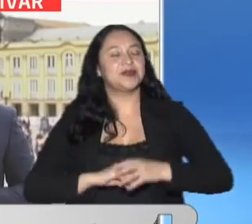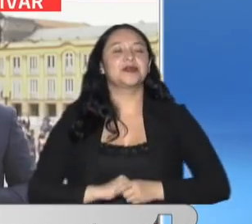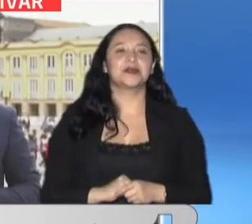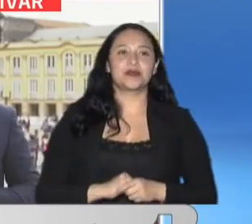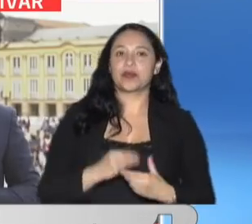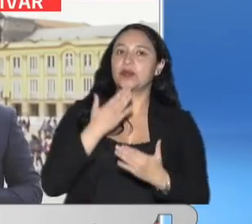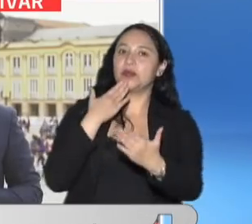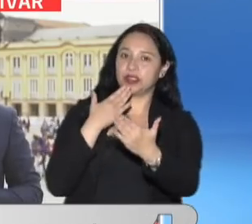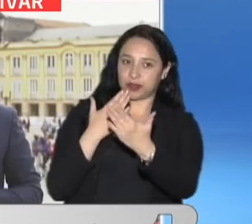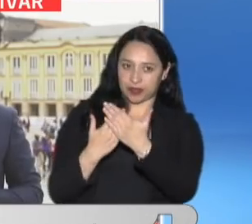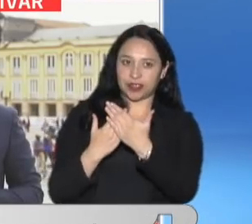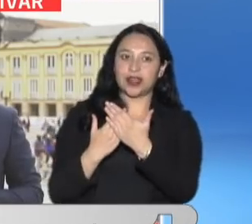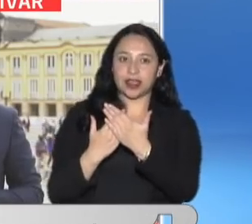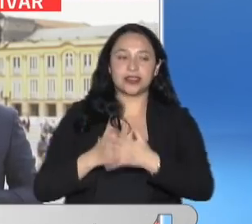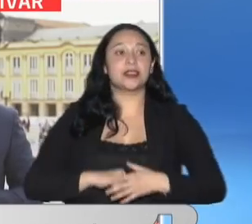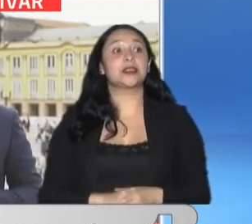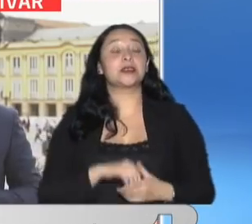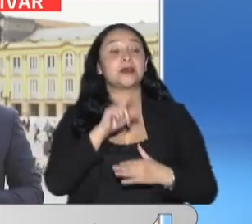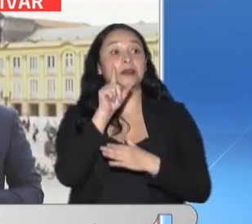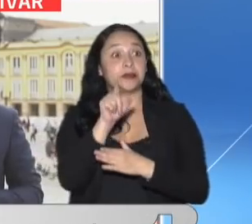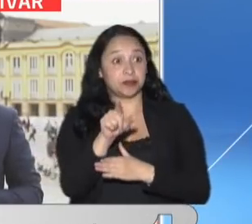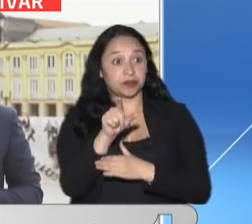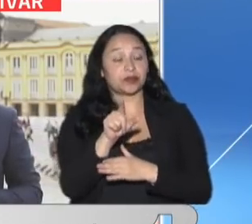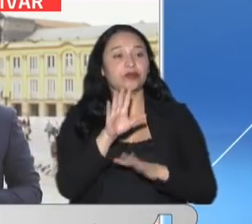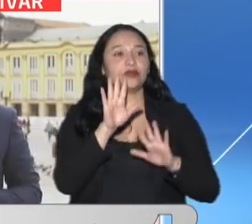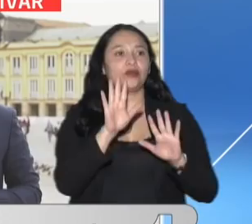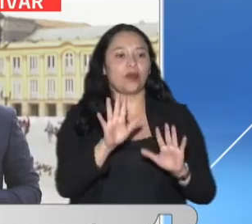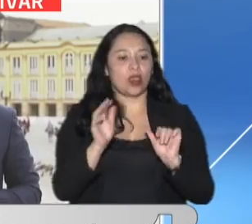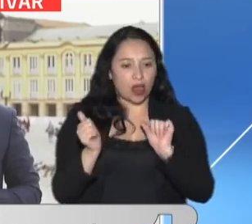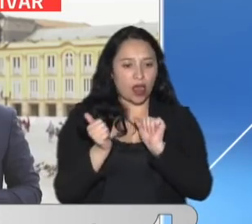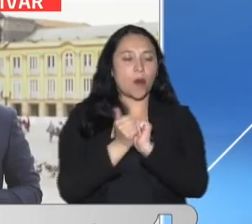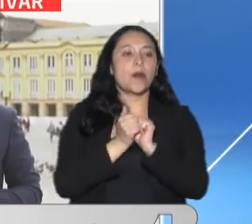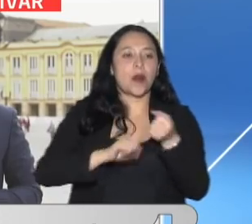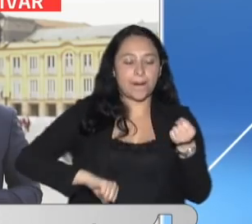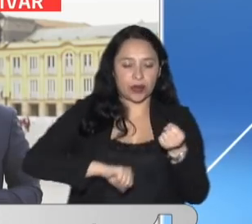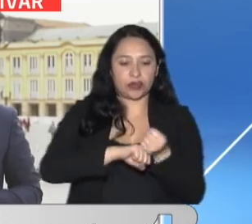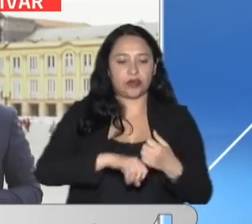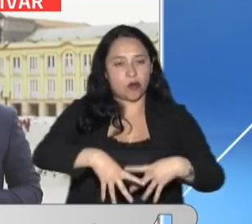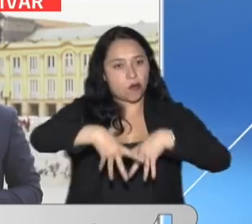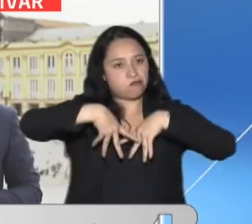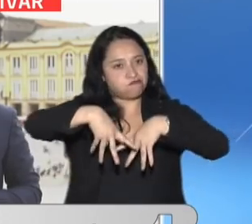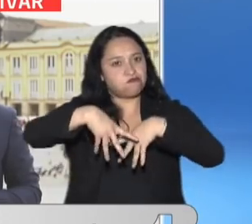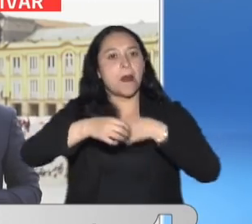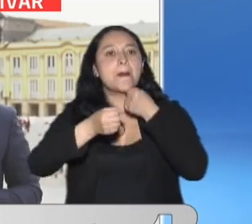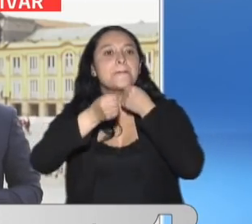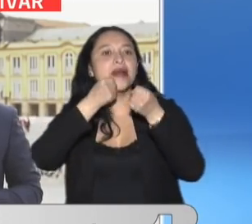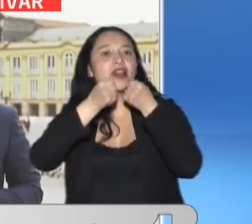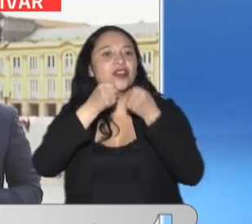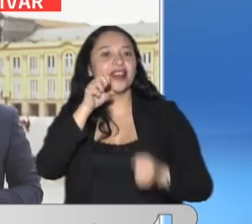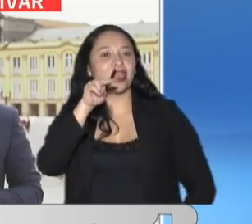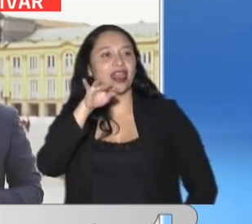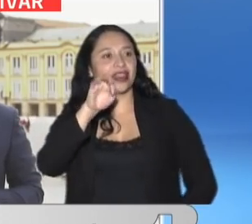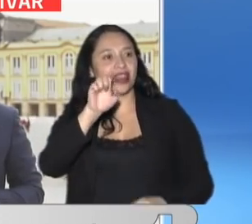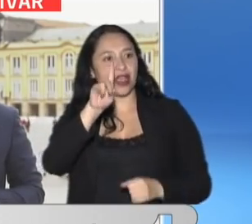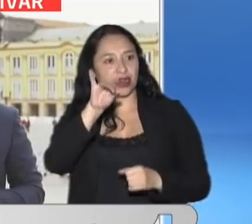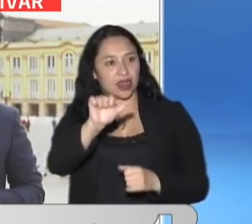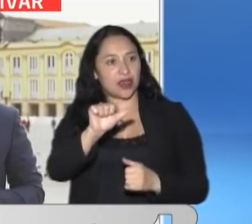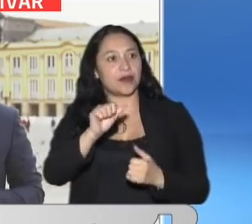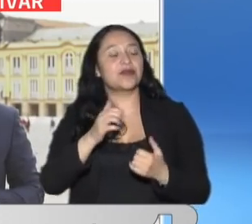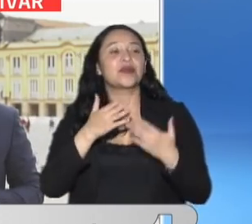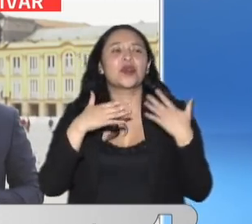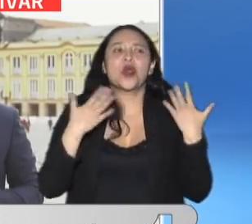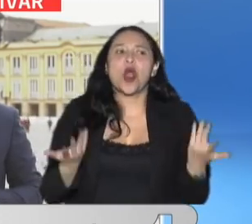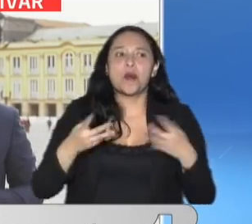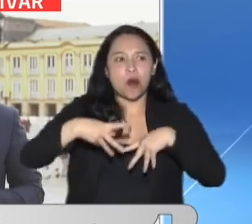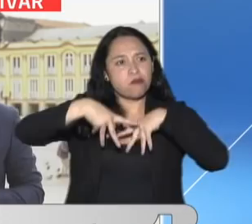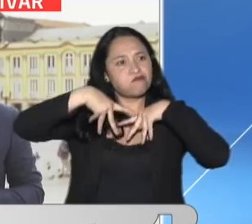es, Willa, muchísimas gracias. Y en otro punto de la minga indígena acompañando esta movilización está Natalia Dávila. Natalia, ¿cómo avanza la movilización?